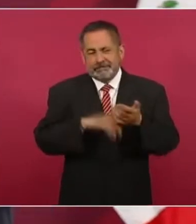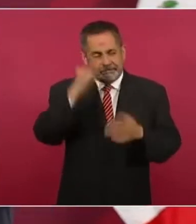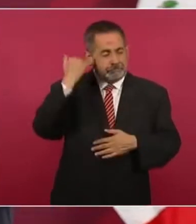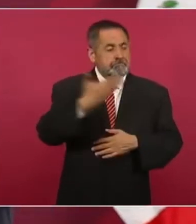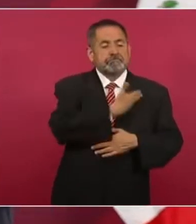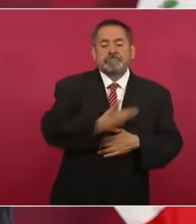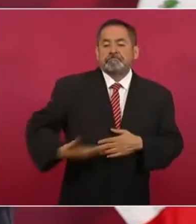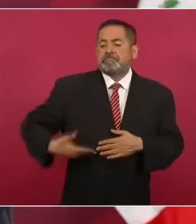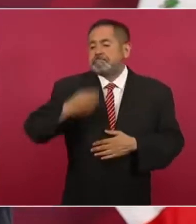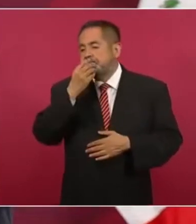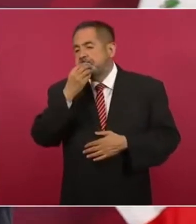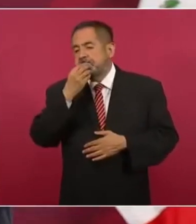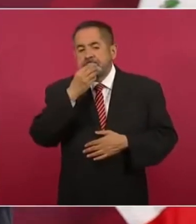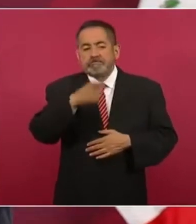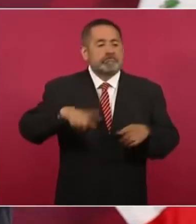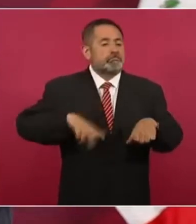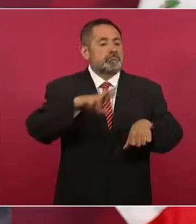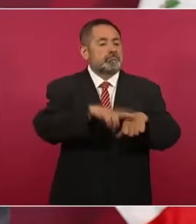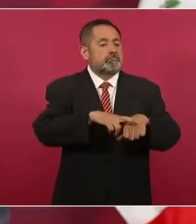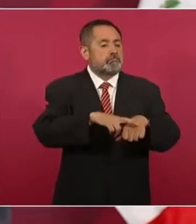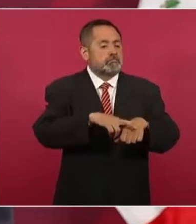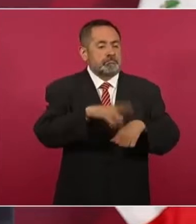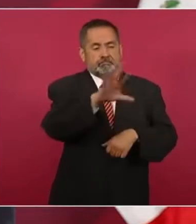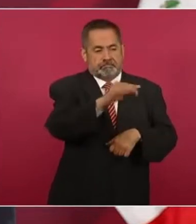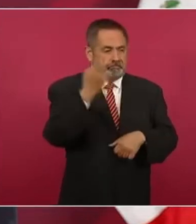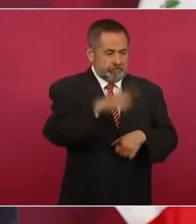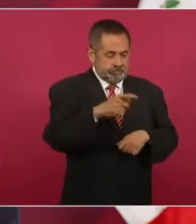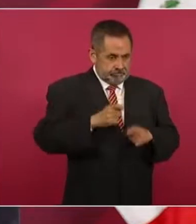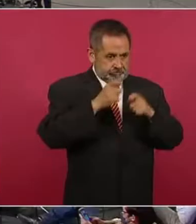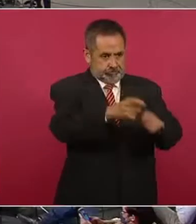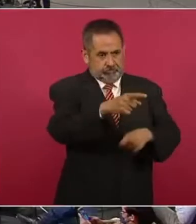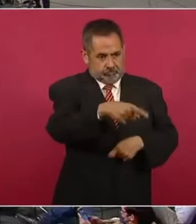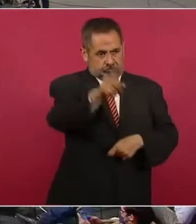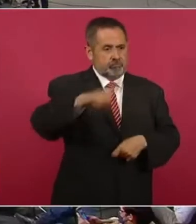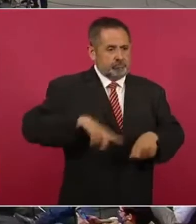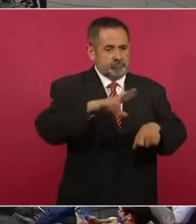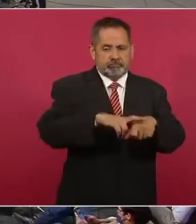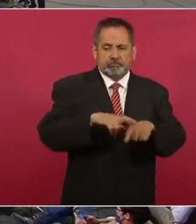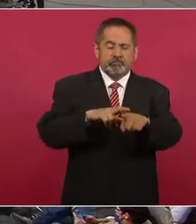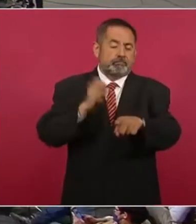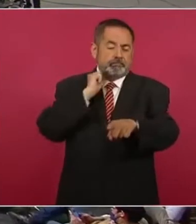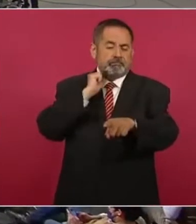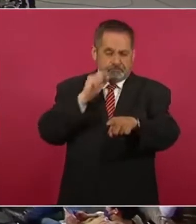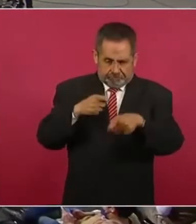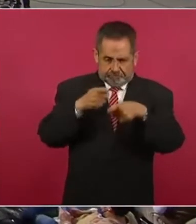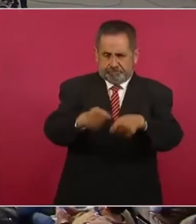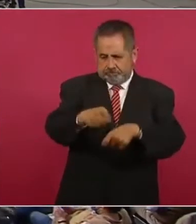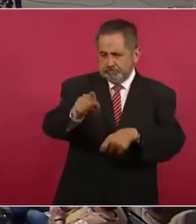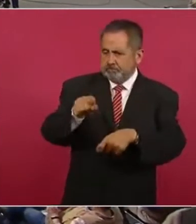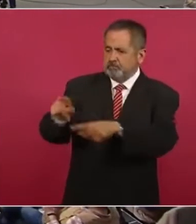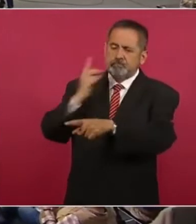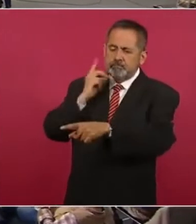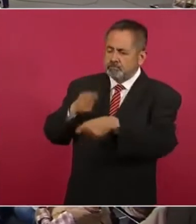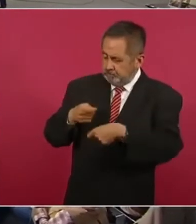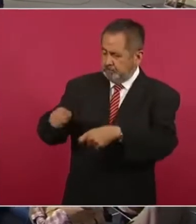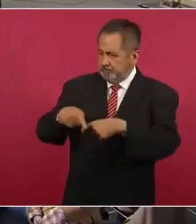nombra a los gobernadores, a los diputados federales y a los senadores, y